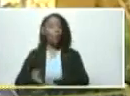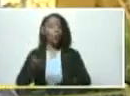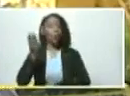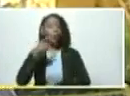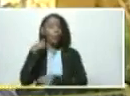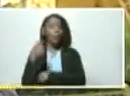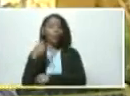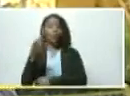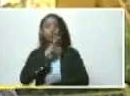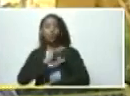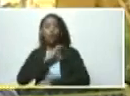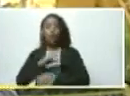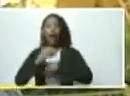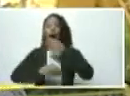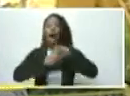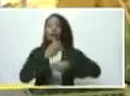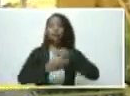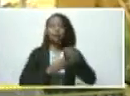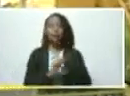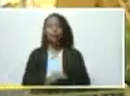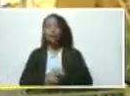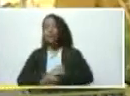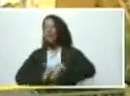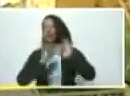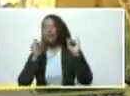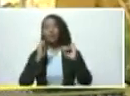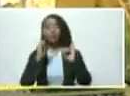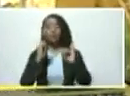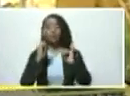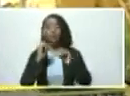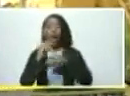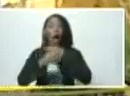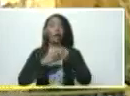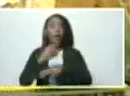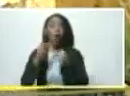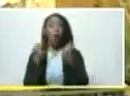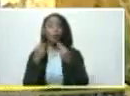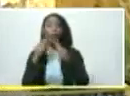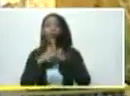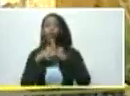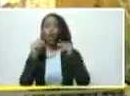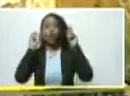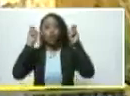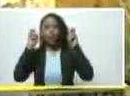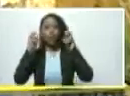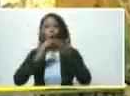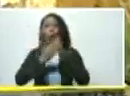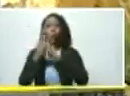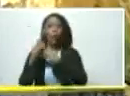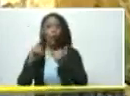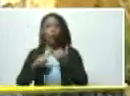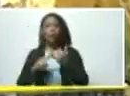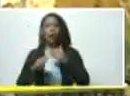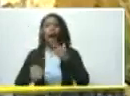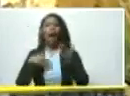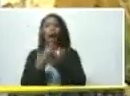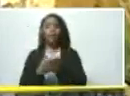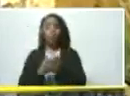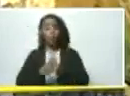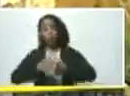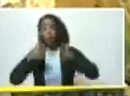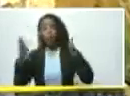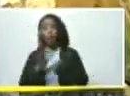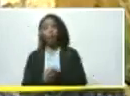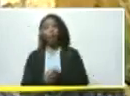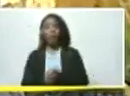inversión social que se hace, definitivamente, bueno, apalanca la economía en todas sus instancias, desde lo comunal hasta lo grande. Igualmente, mi comandante